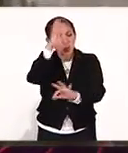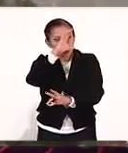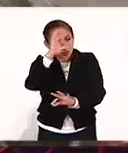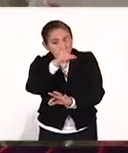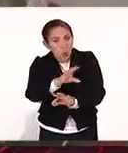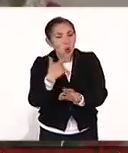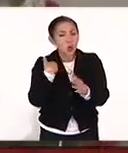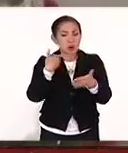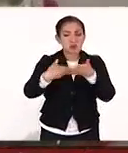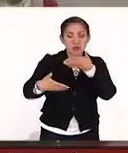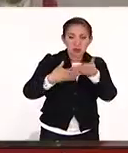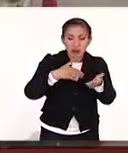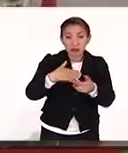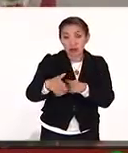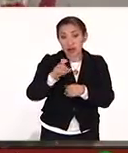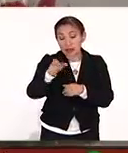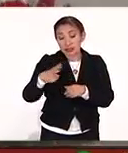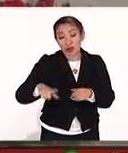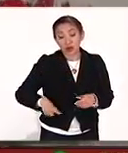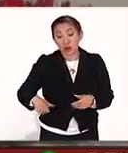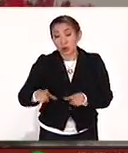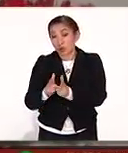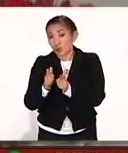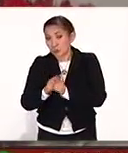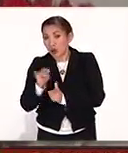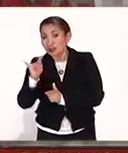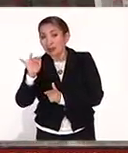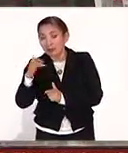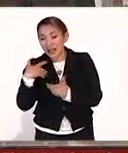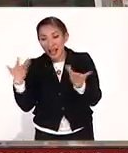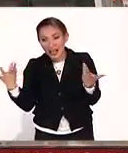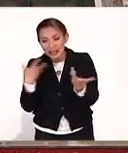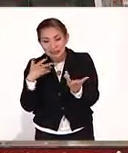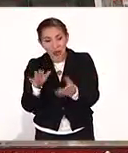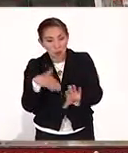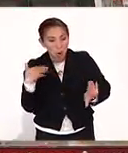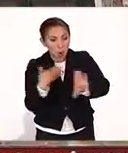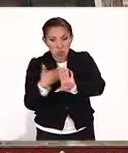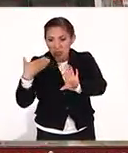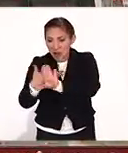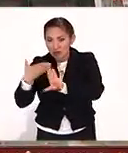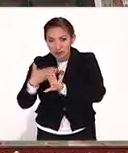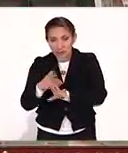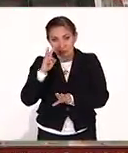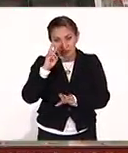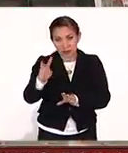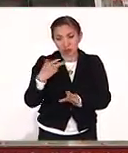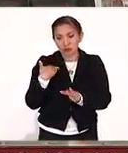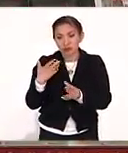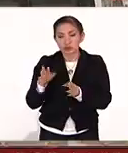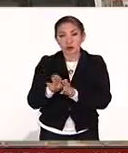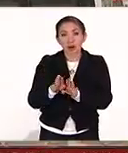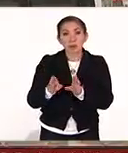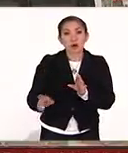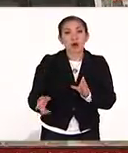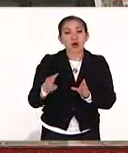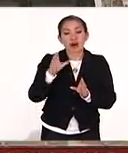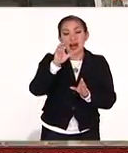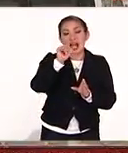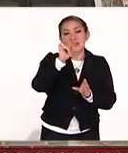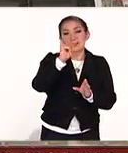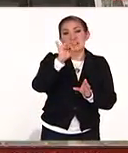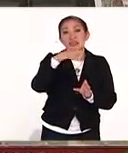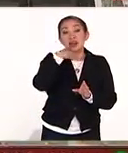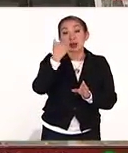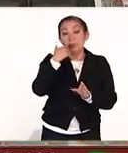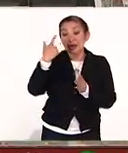de la civilización, es algo que el Estado Islámico se ha encargado literalmente de dinamitar. Ahí tenemos los restos de los anfiteatros romanos